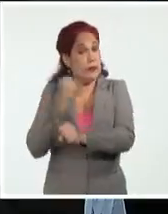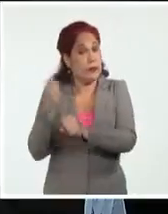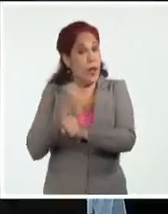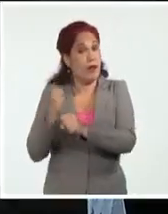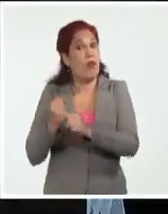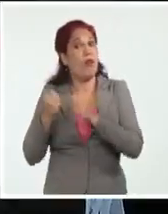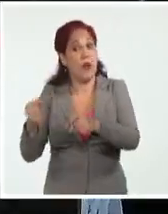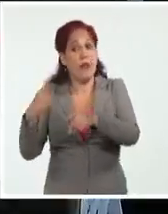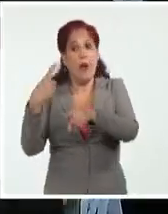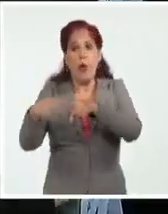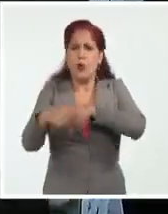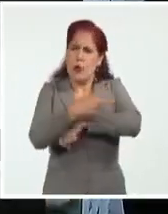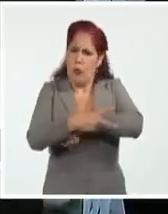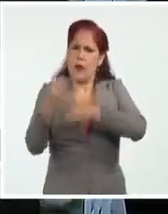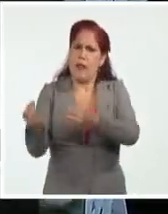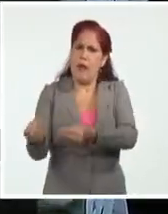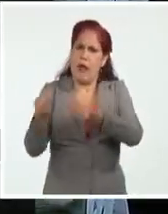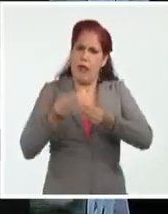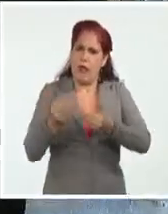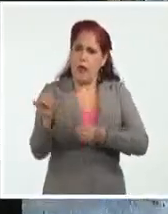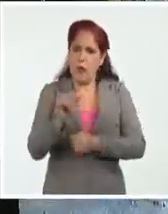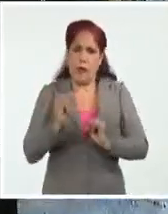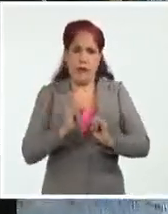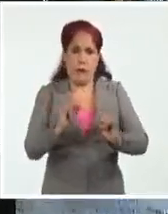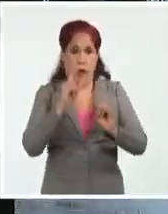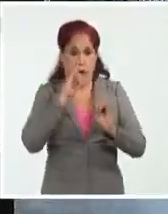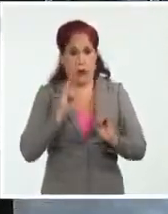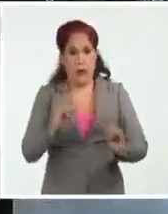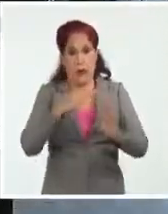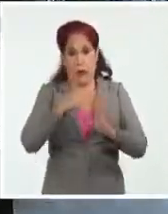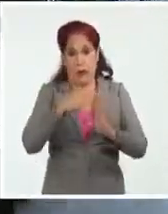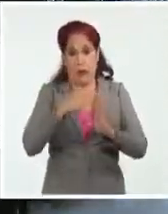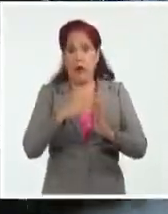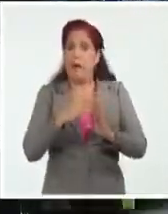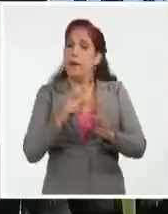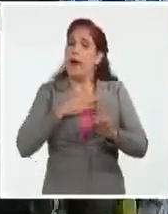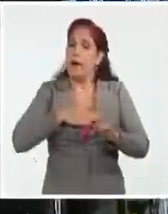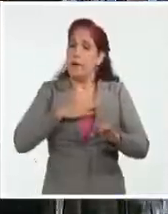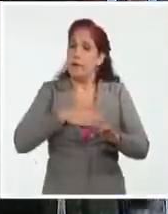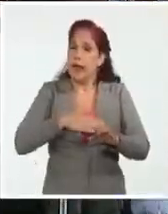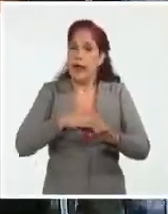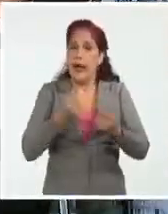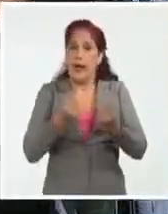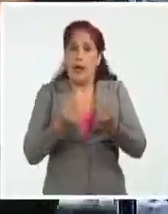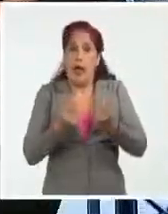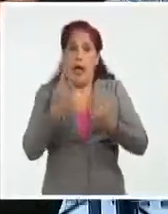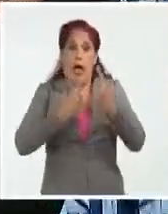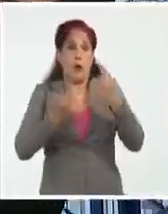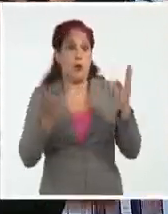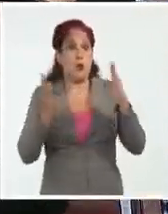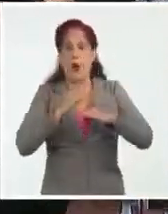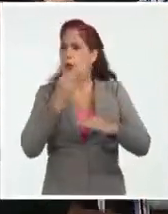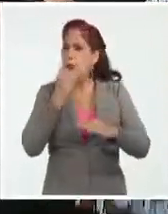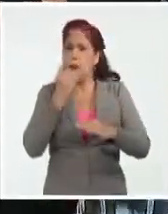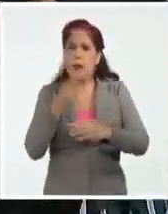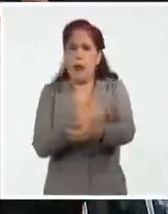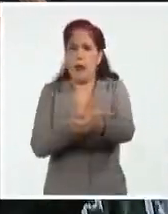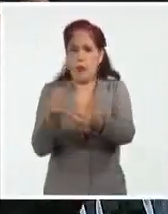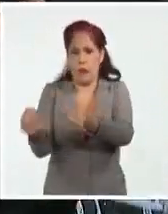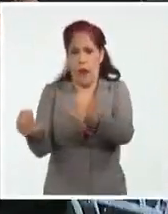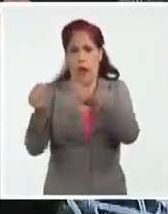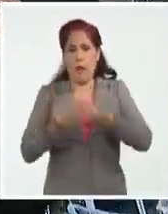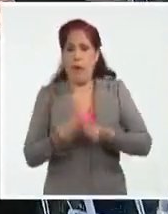otras naciones se unirán próximamente, como hemos informado en este noticiero, para atenuar el impacto del desabastecimiento, sobre todo de alimentos,